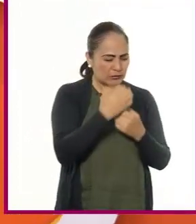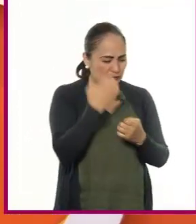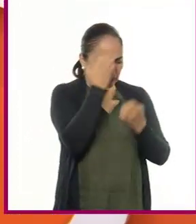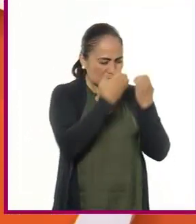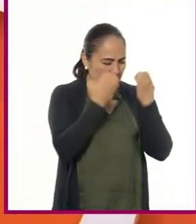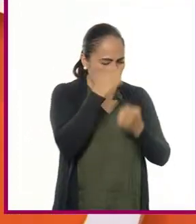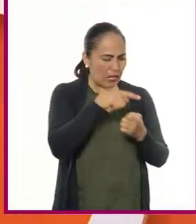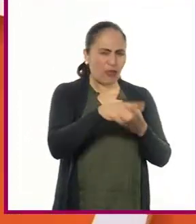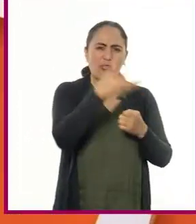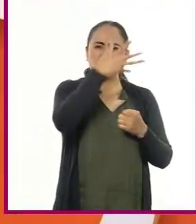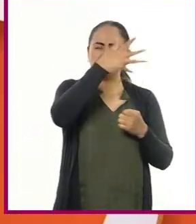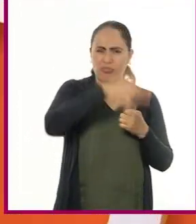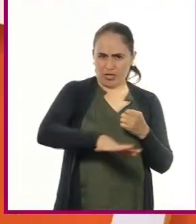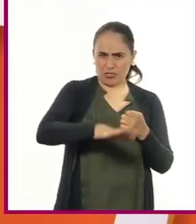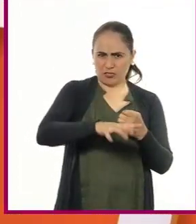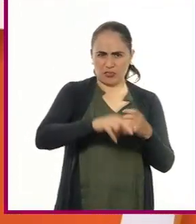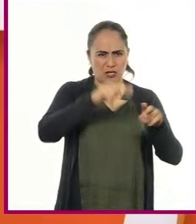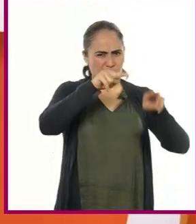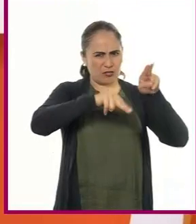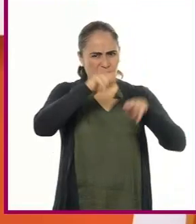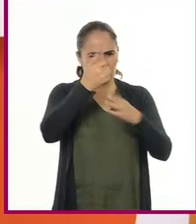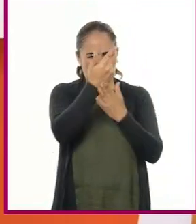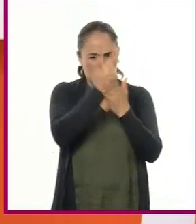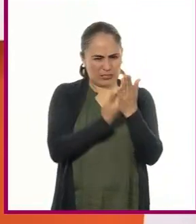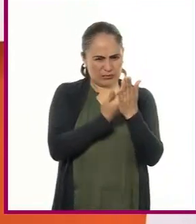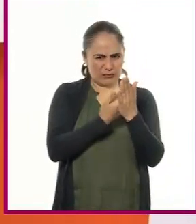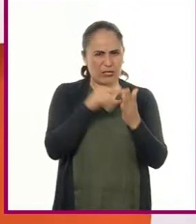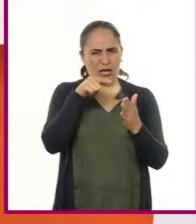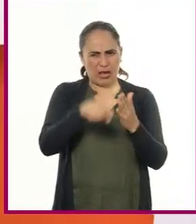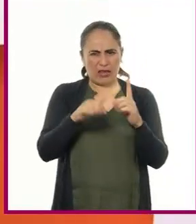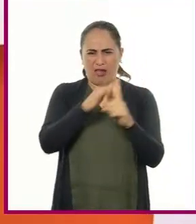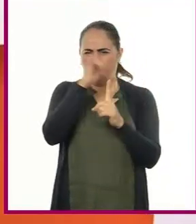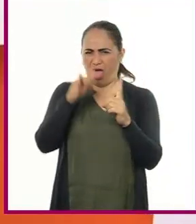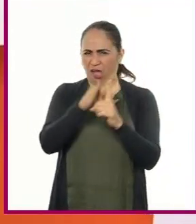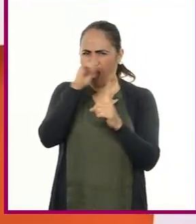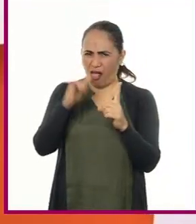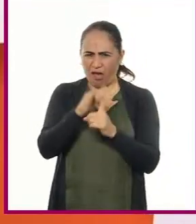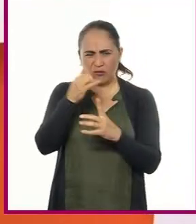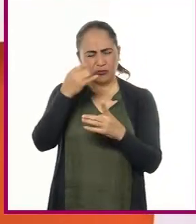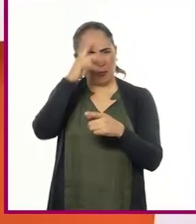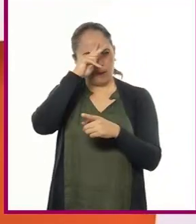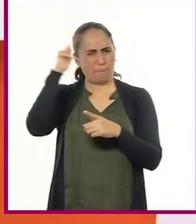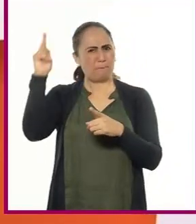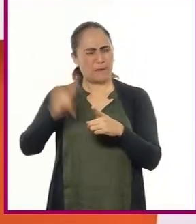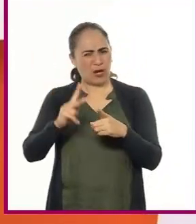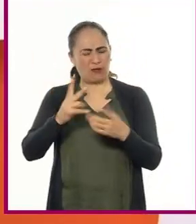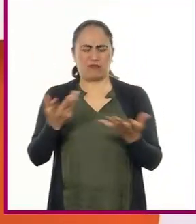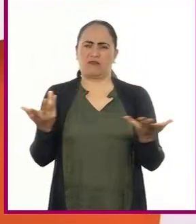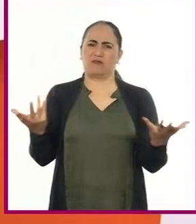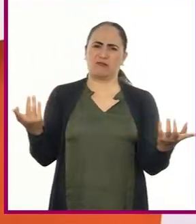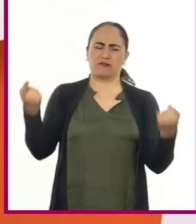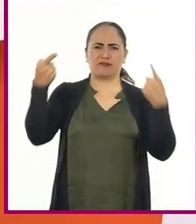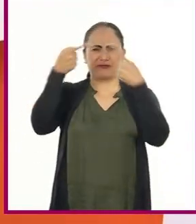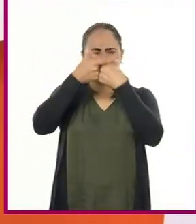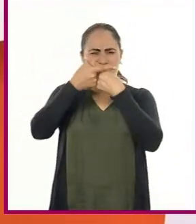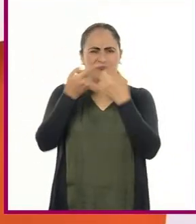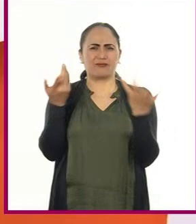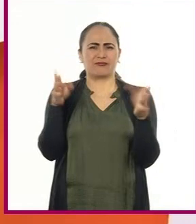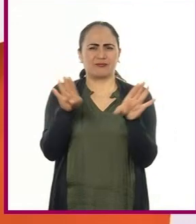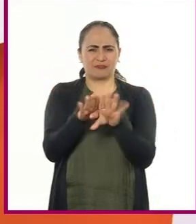el mayor número de incidentes de acoso, los promedios apuntan a una realidad un poco